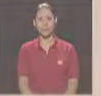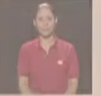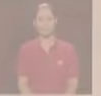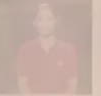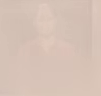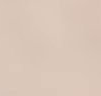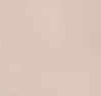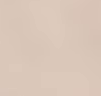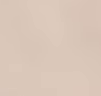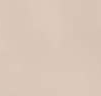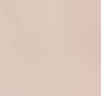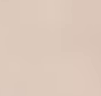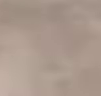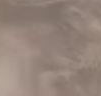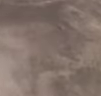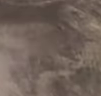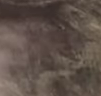Acompáñenos.